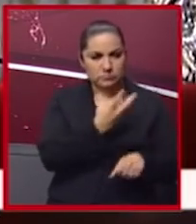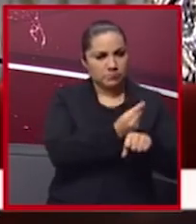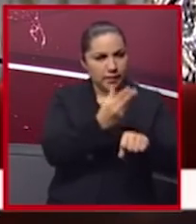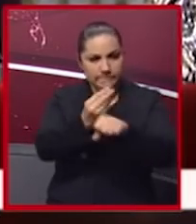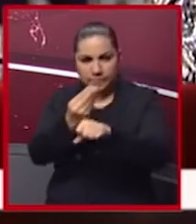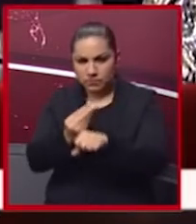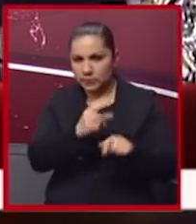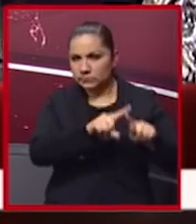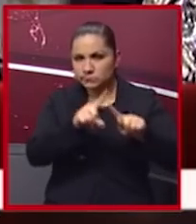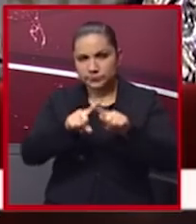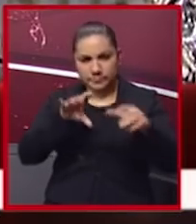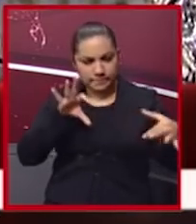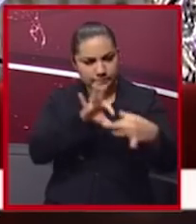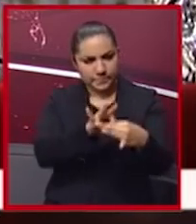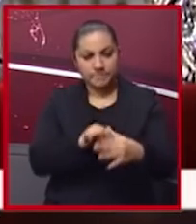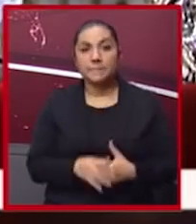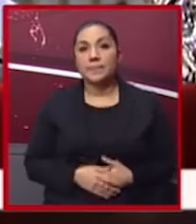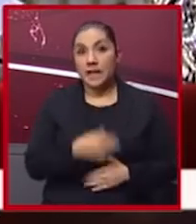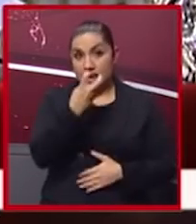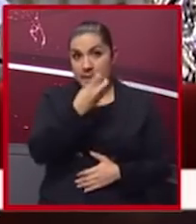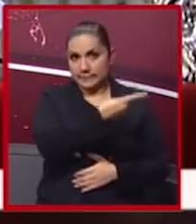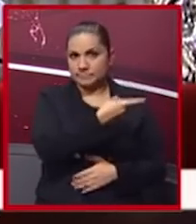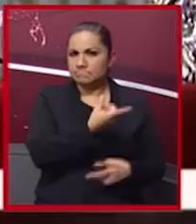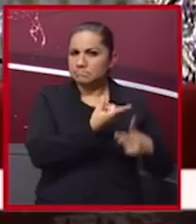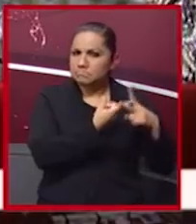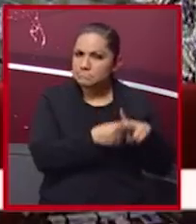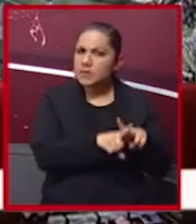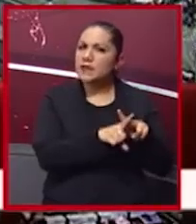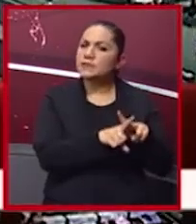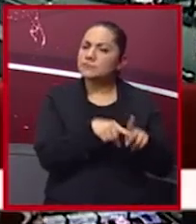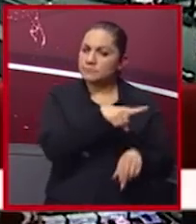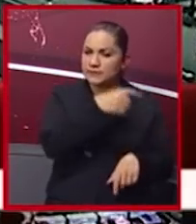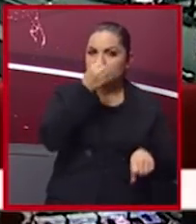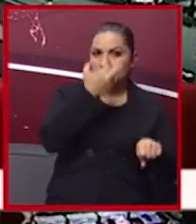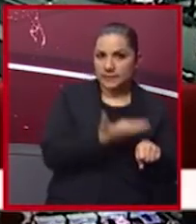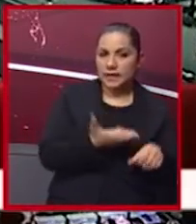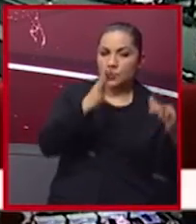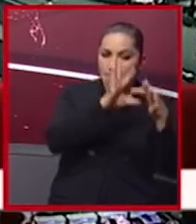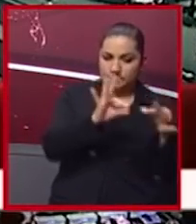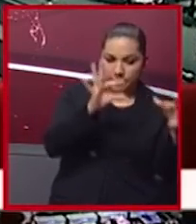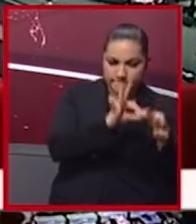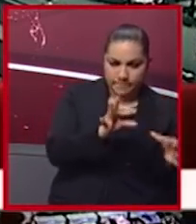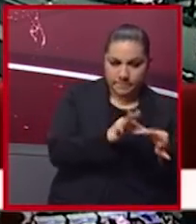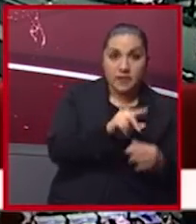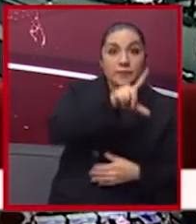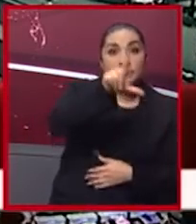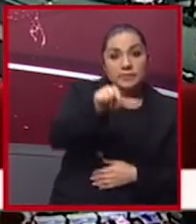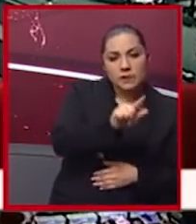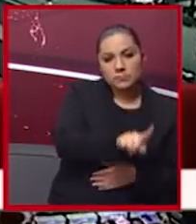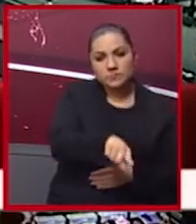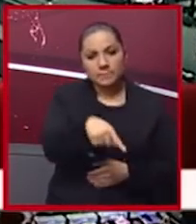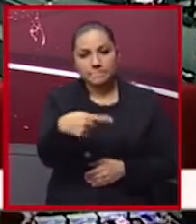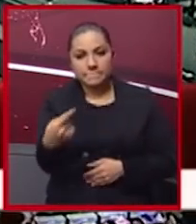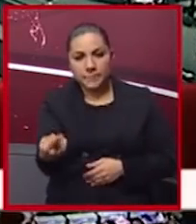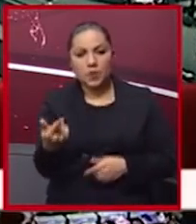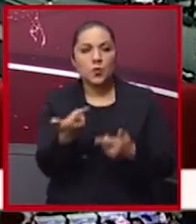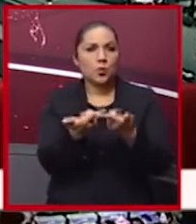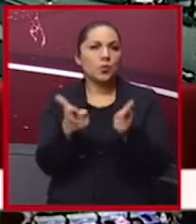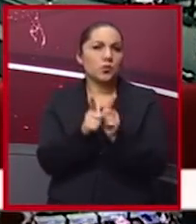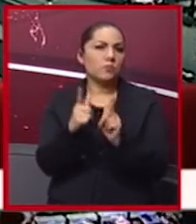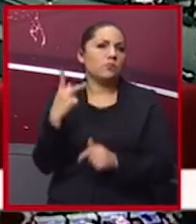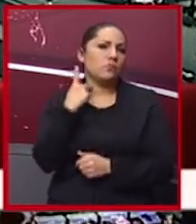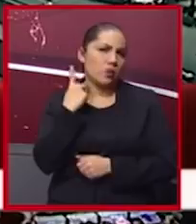Bueno, y así estuvo la exposición inicial del funcionario. Luego los grupos parlamentarios fijaron postura antes de las rondas de